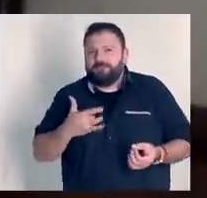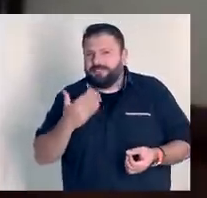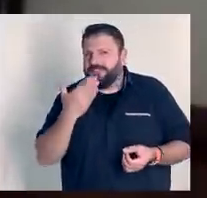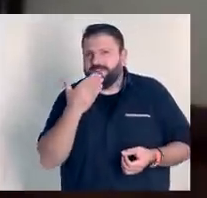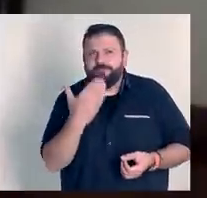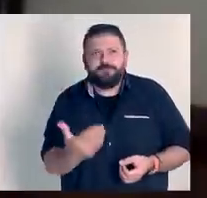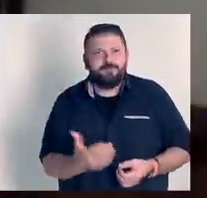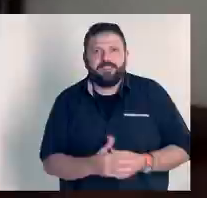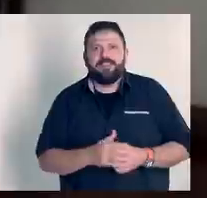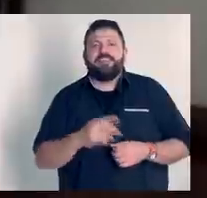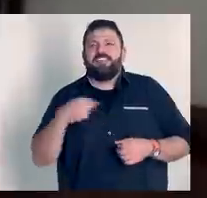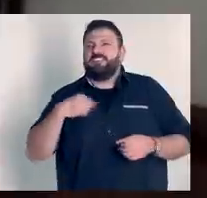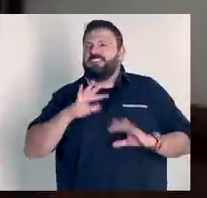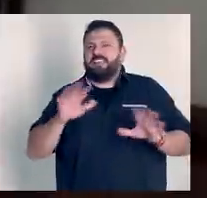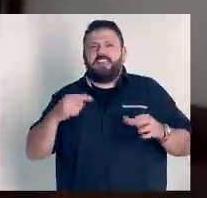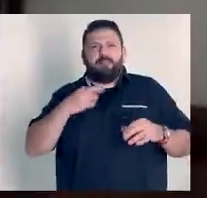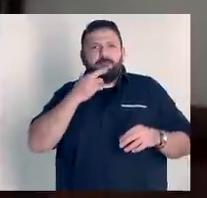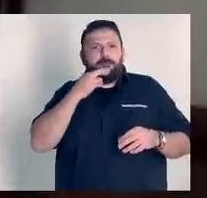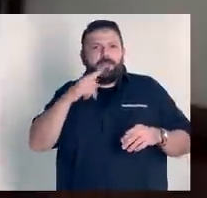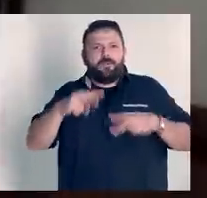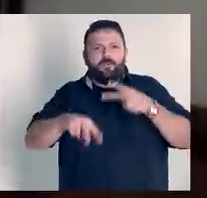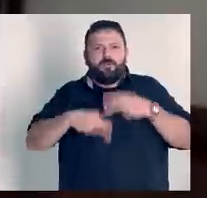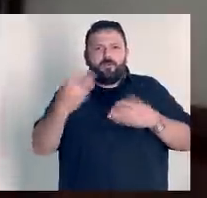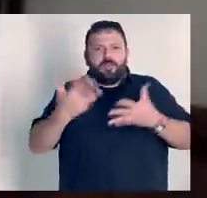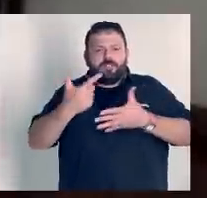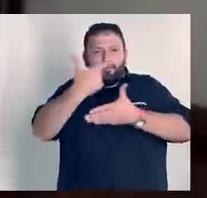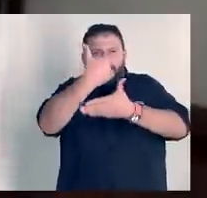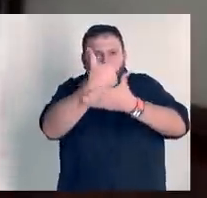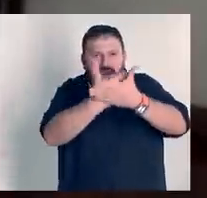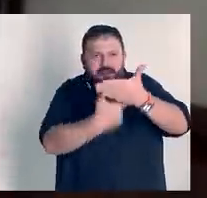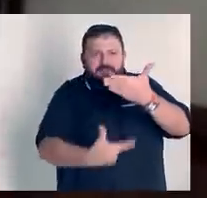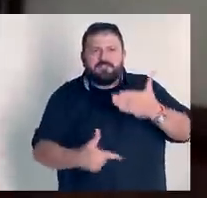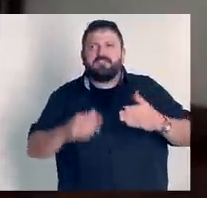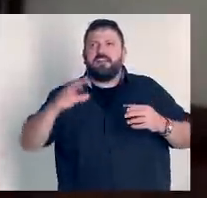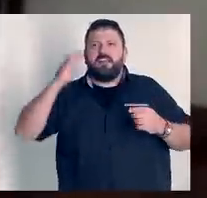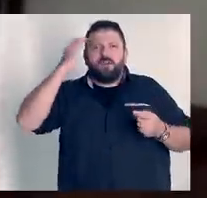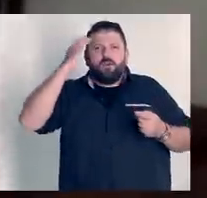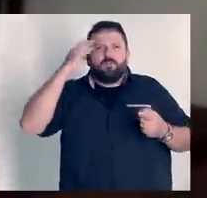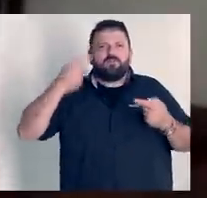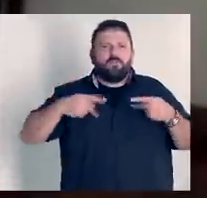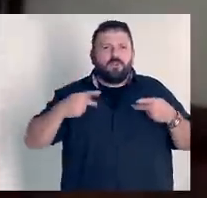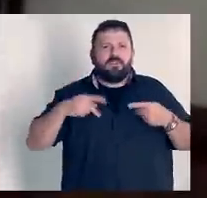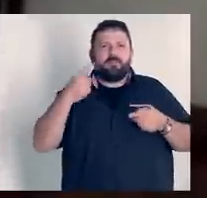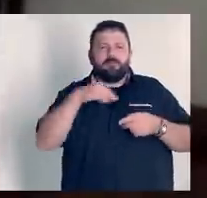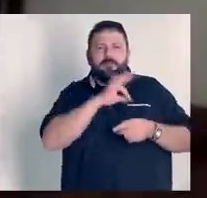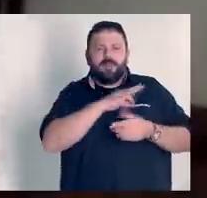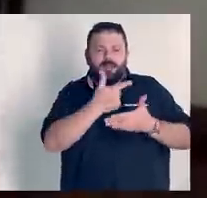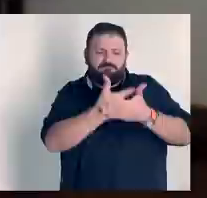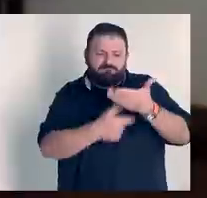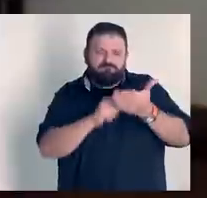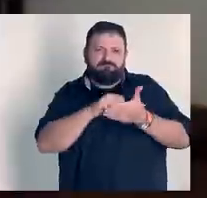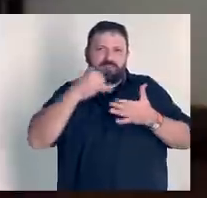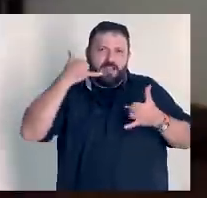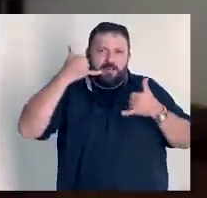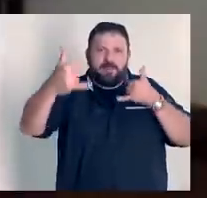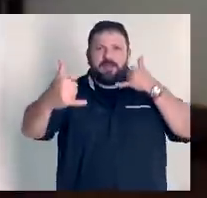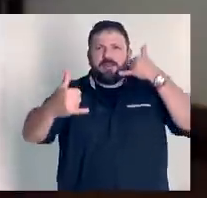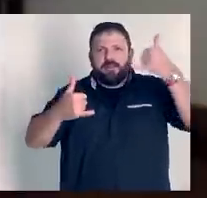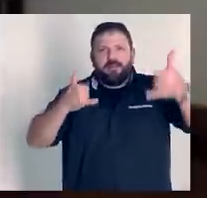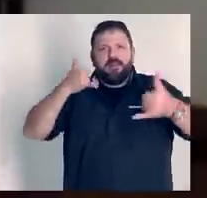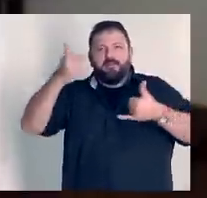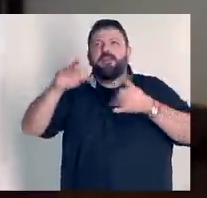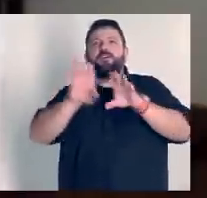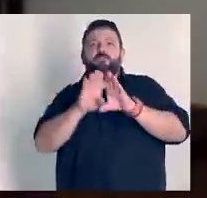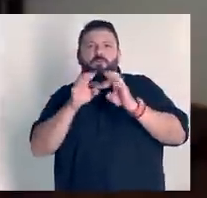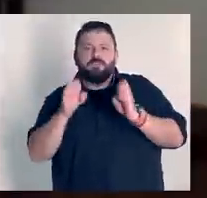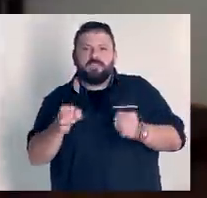bueno, pues ahora voy a hacer una lista de toda la gente que conozco, y hice una lista para hablarles, para platicar con ellos de cómo estaban,